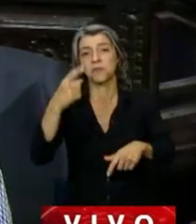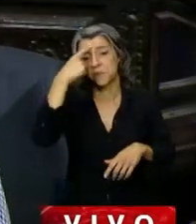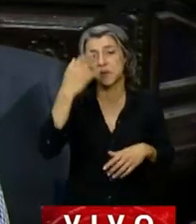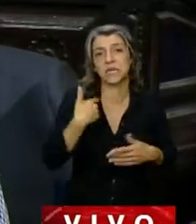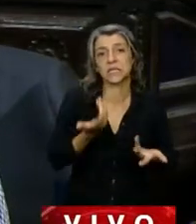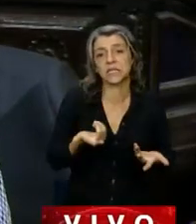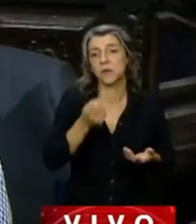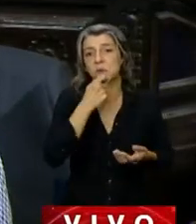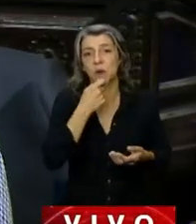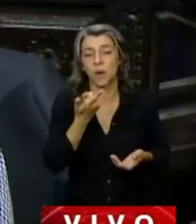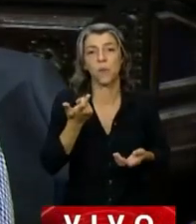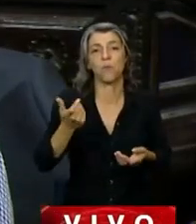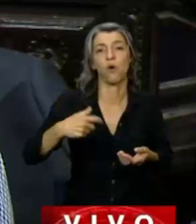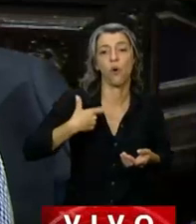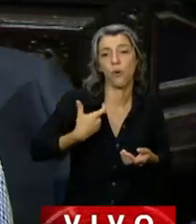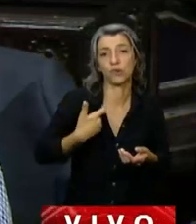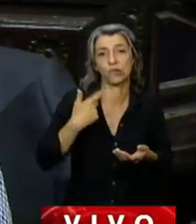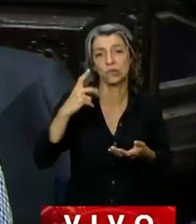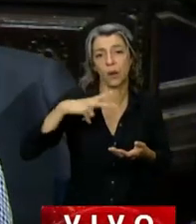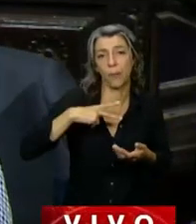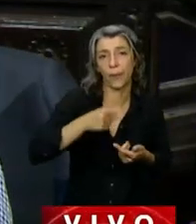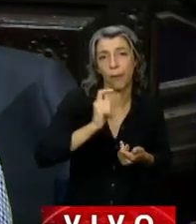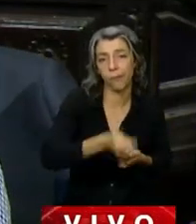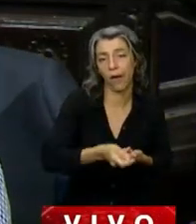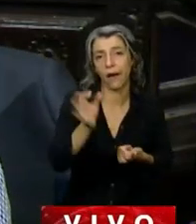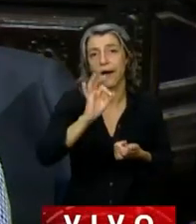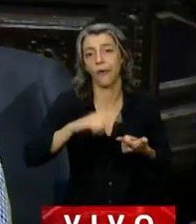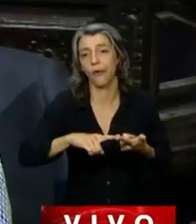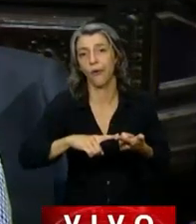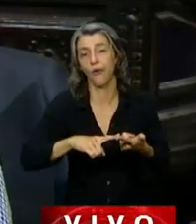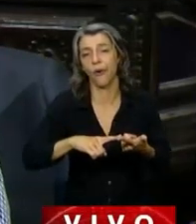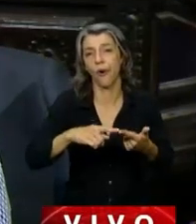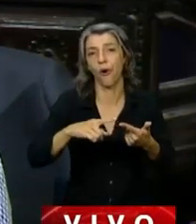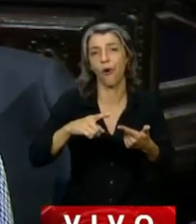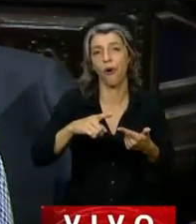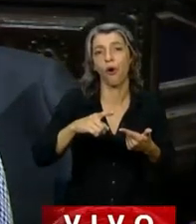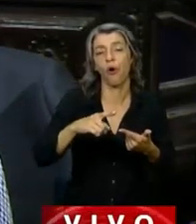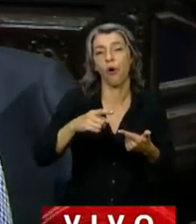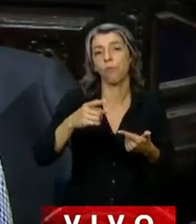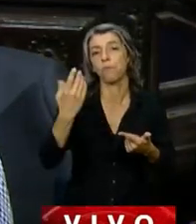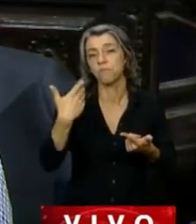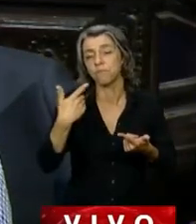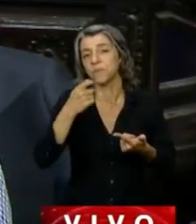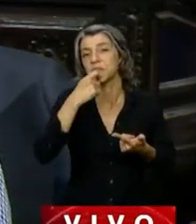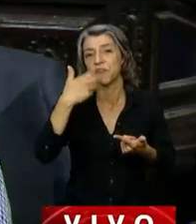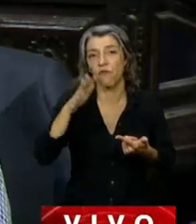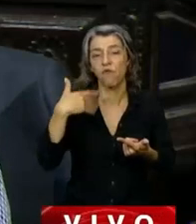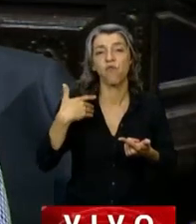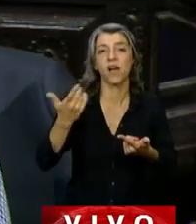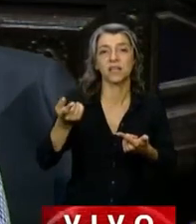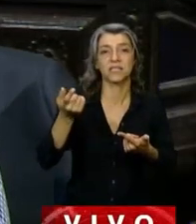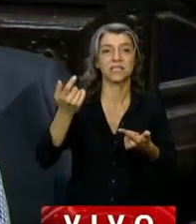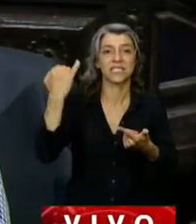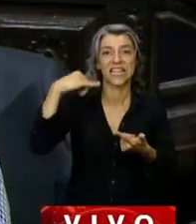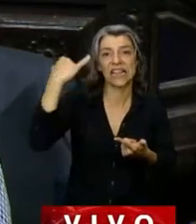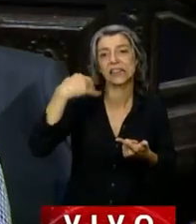en el alquiler o en el interés de una casa, en el interés de un crédito para una casa habitación, ahora también se